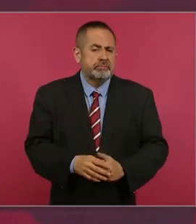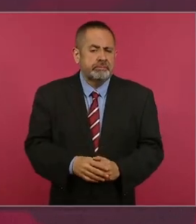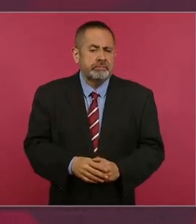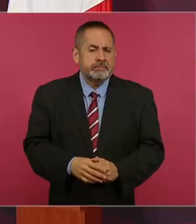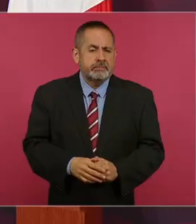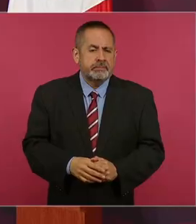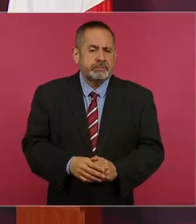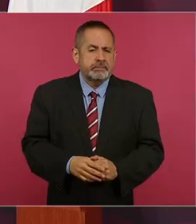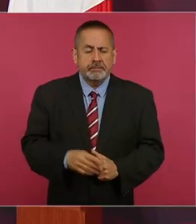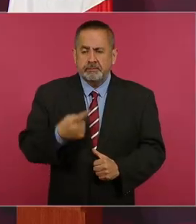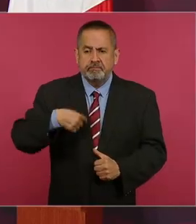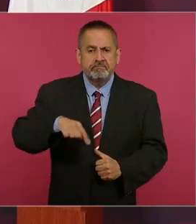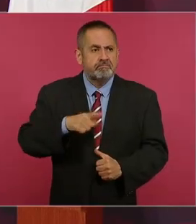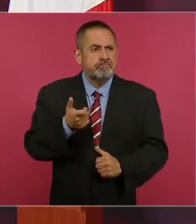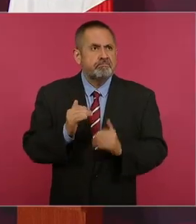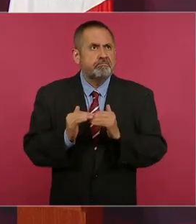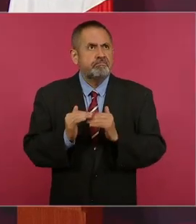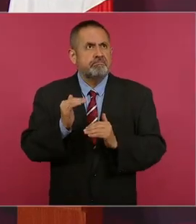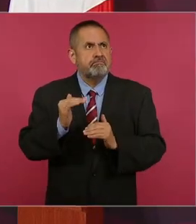Estamos creciendo,